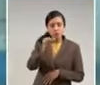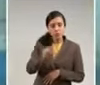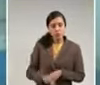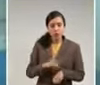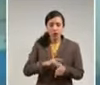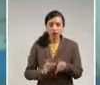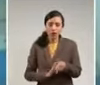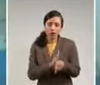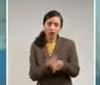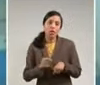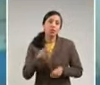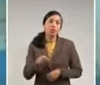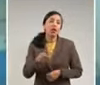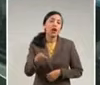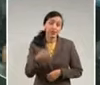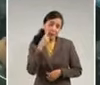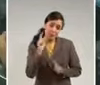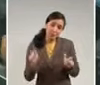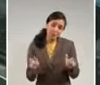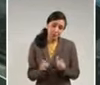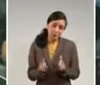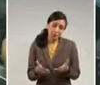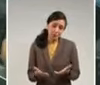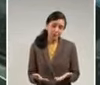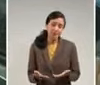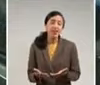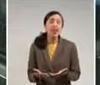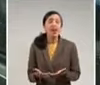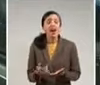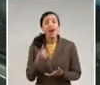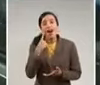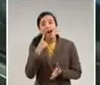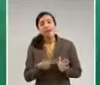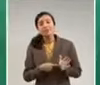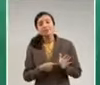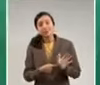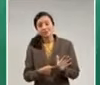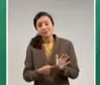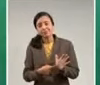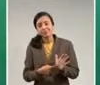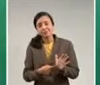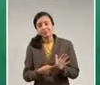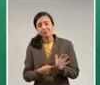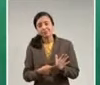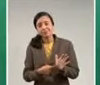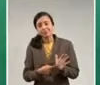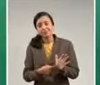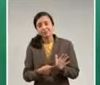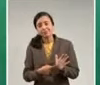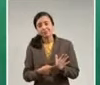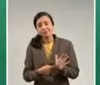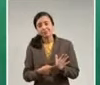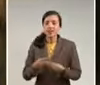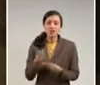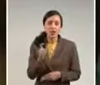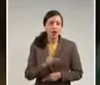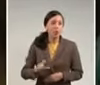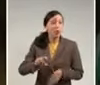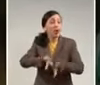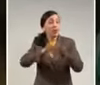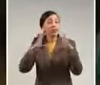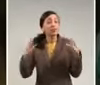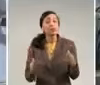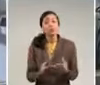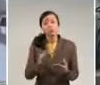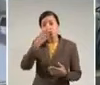día, y esto hace que se esté evidenciando el trabajo que se viene realizando en todo el país y